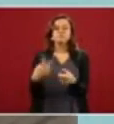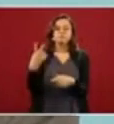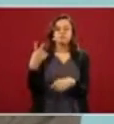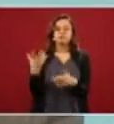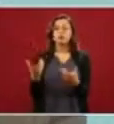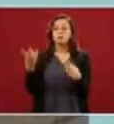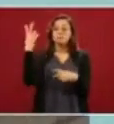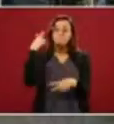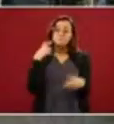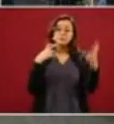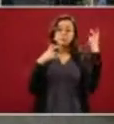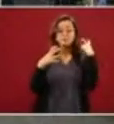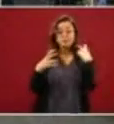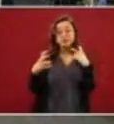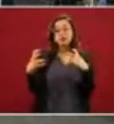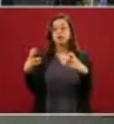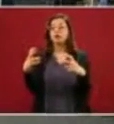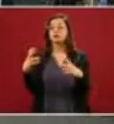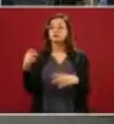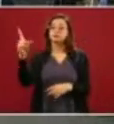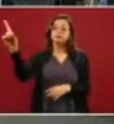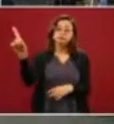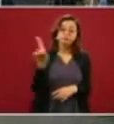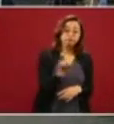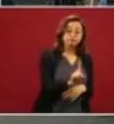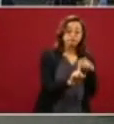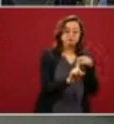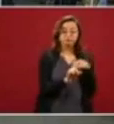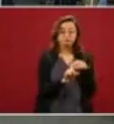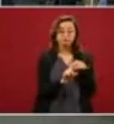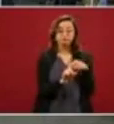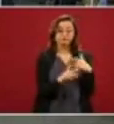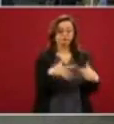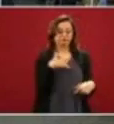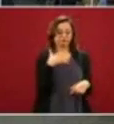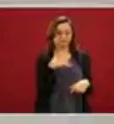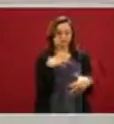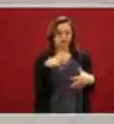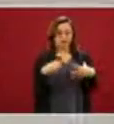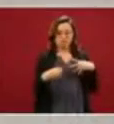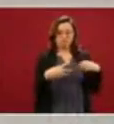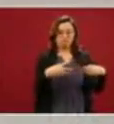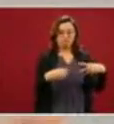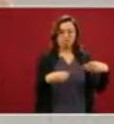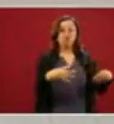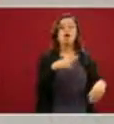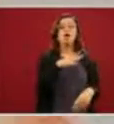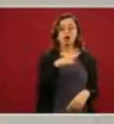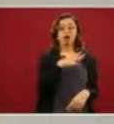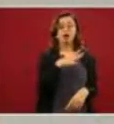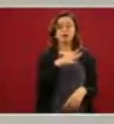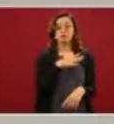de contagio, que suele ser más intenso una vez que empiezan los síntomas, pero que también se ha reconocido que